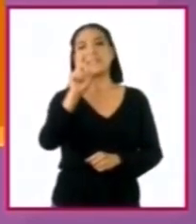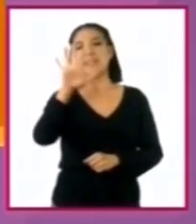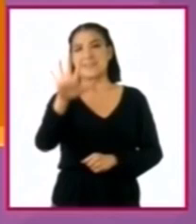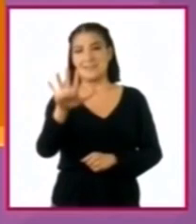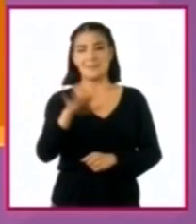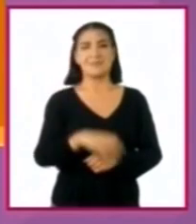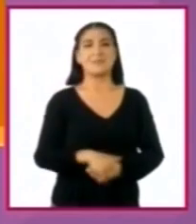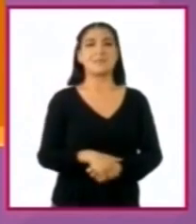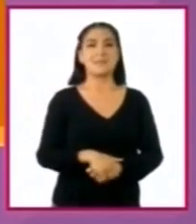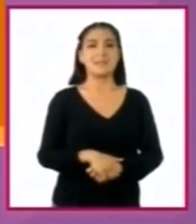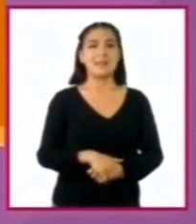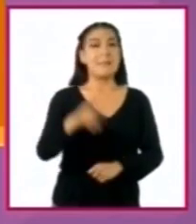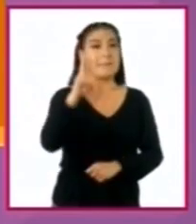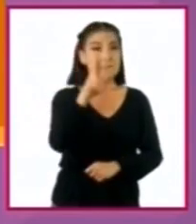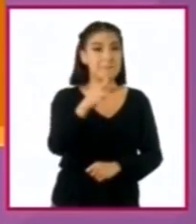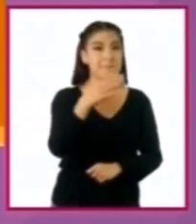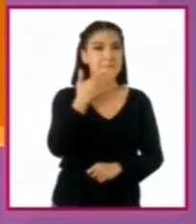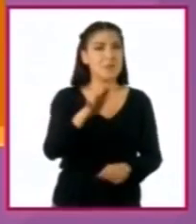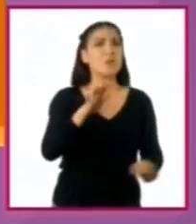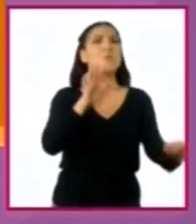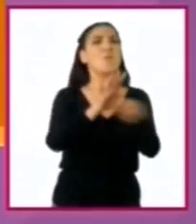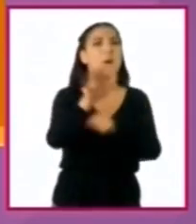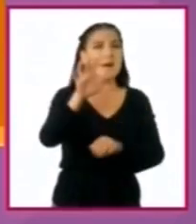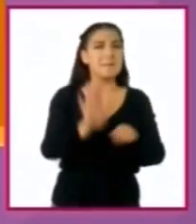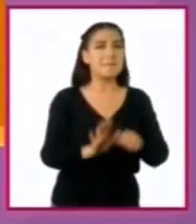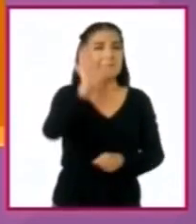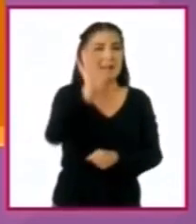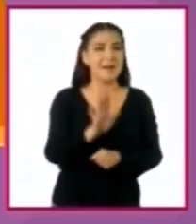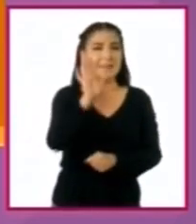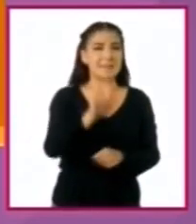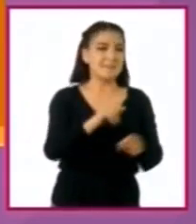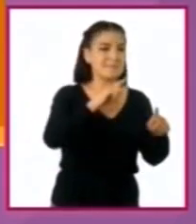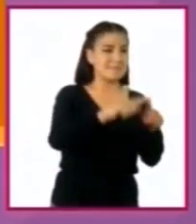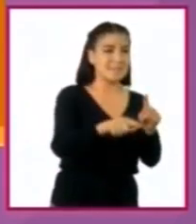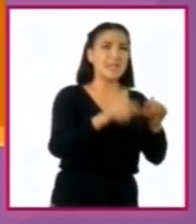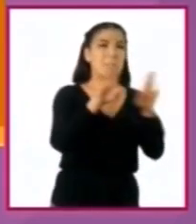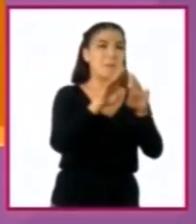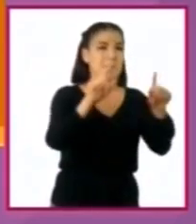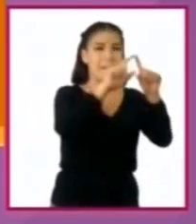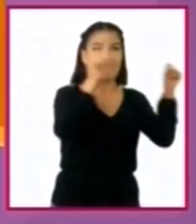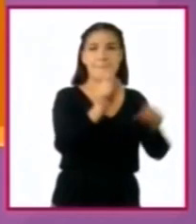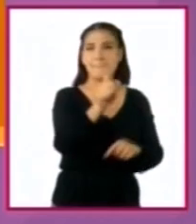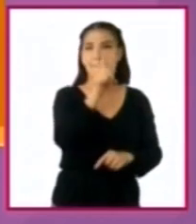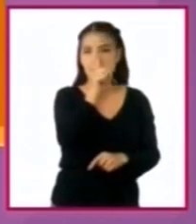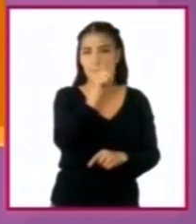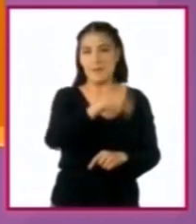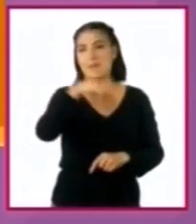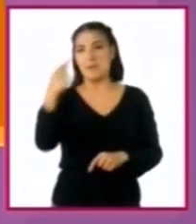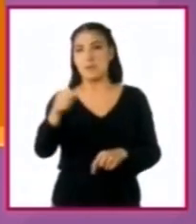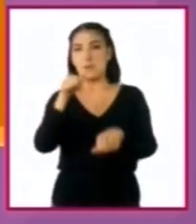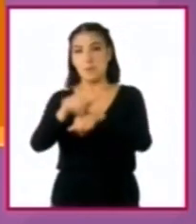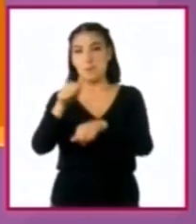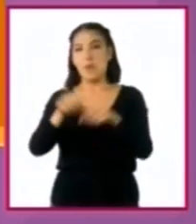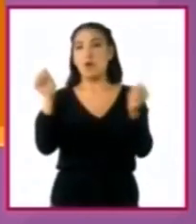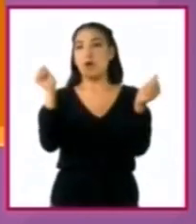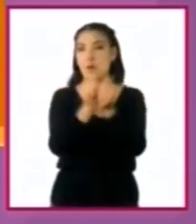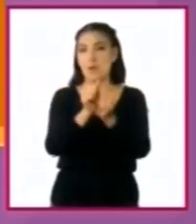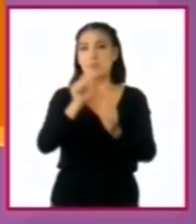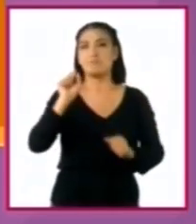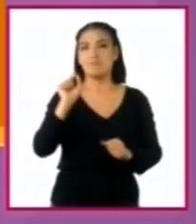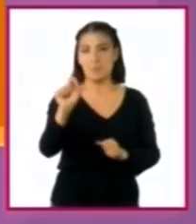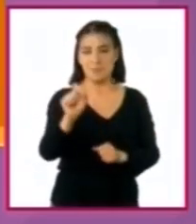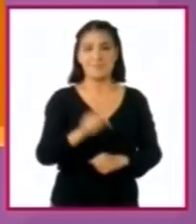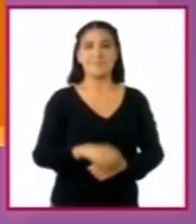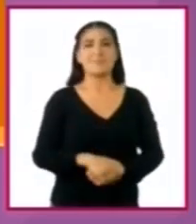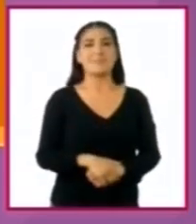55.35. ¿Observaste cuáles son las similitudes entre el algoritmo para multiplicar números naturales que ya conocías y